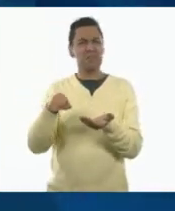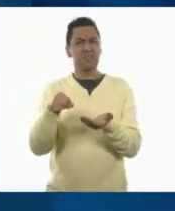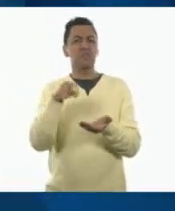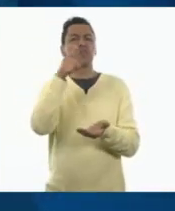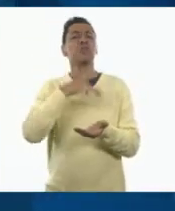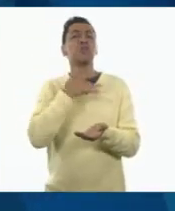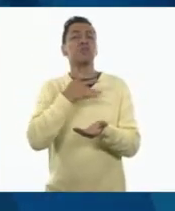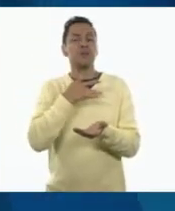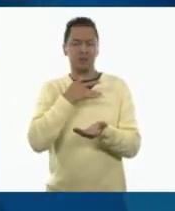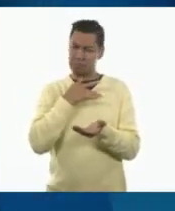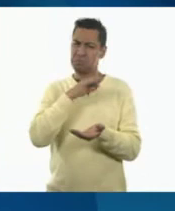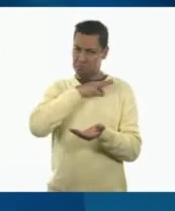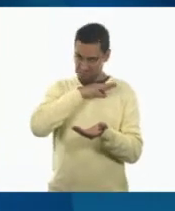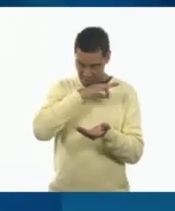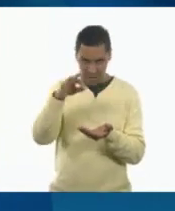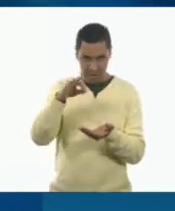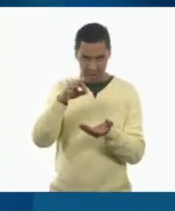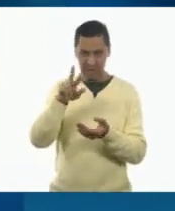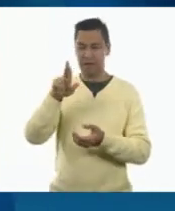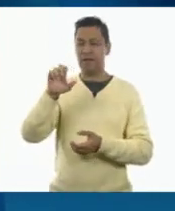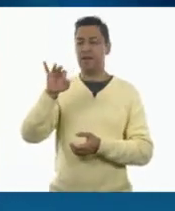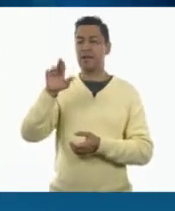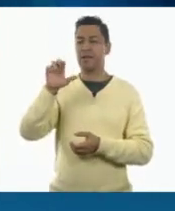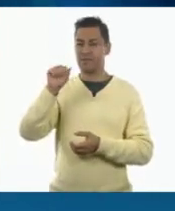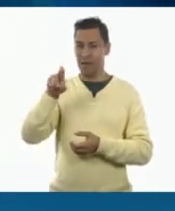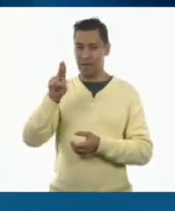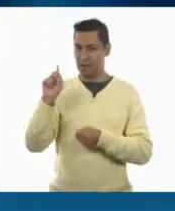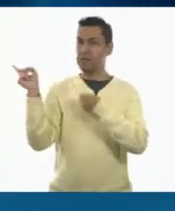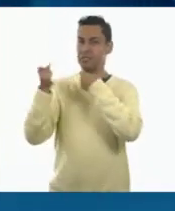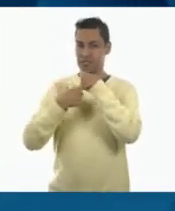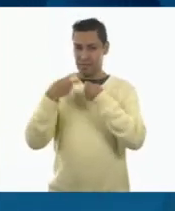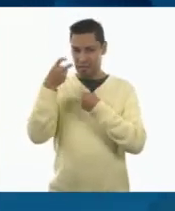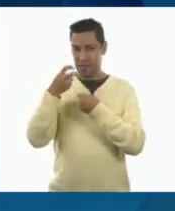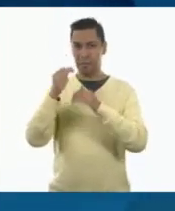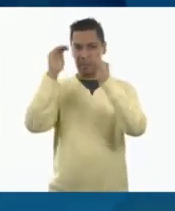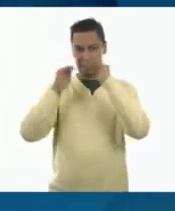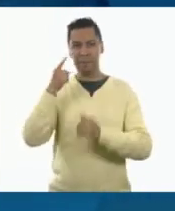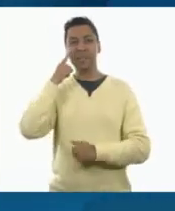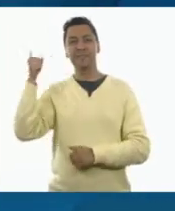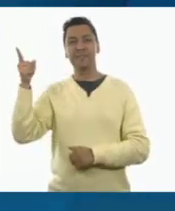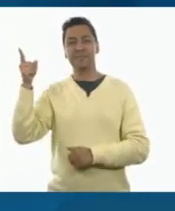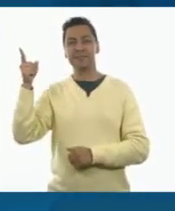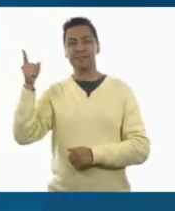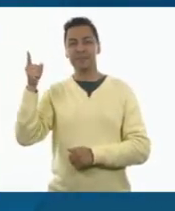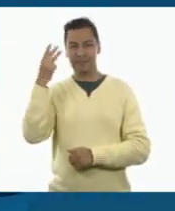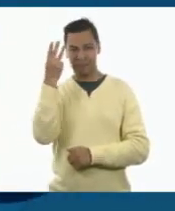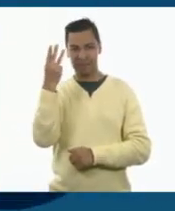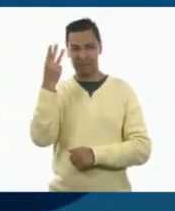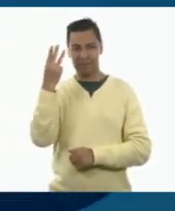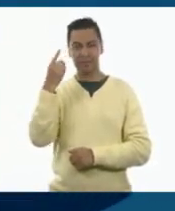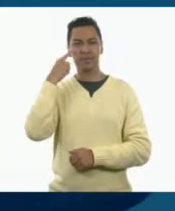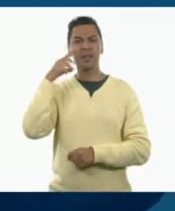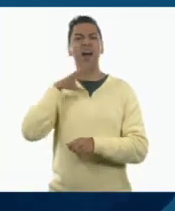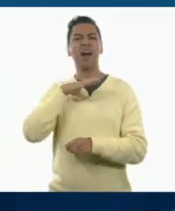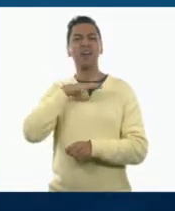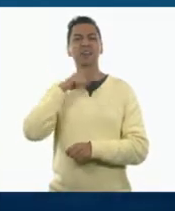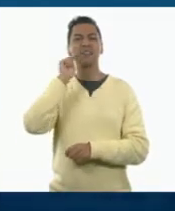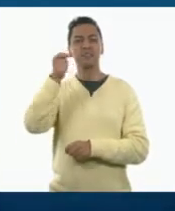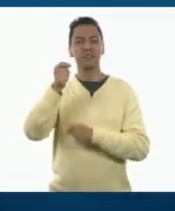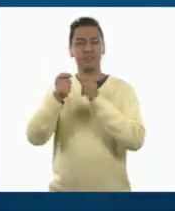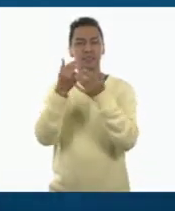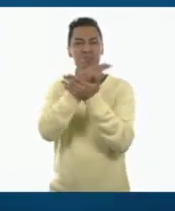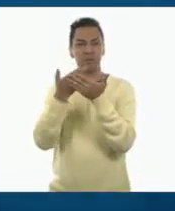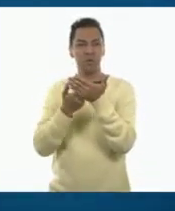ese. Ok, vamos a pensar con el número 3. Tiene un signo de más, un foco,